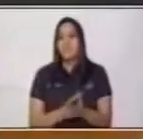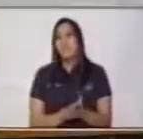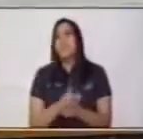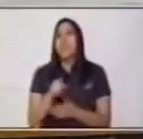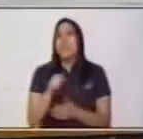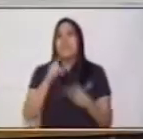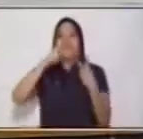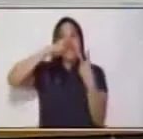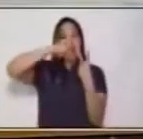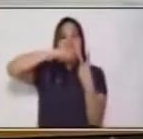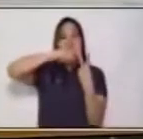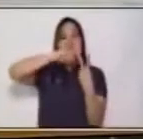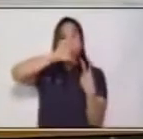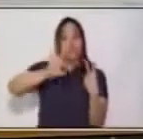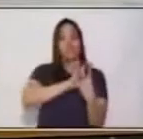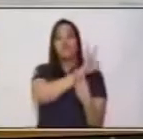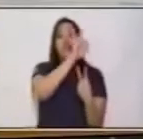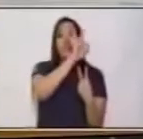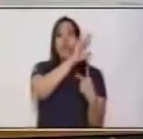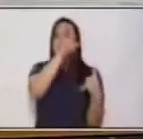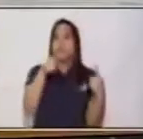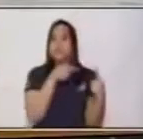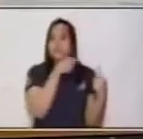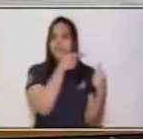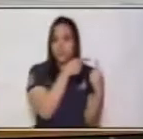las raíces cúbicas exactas.